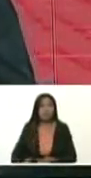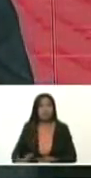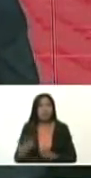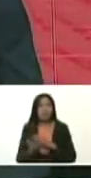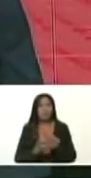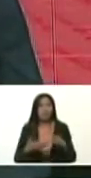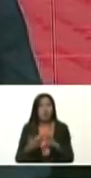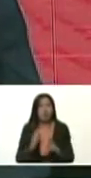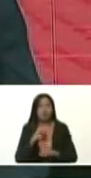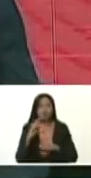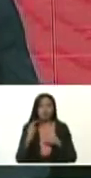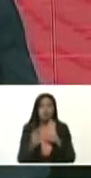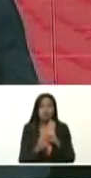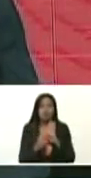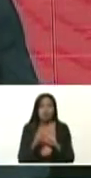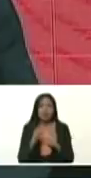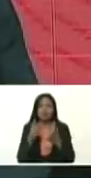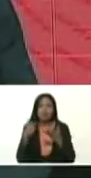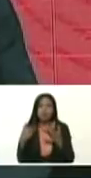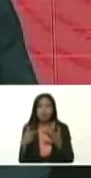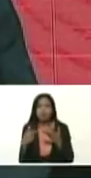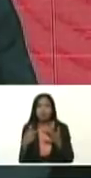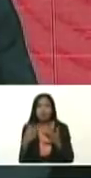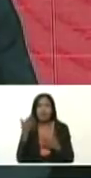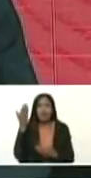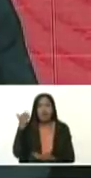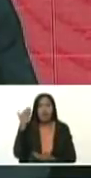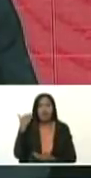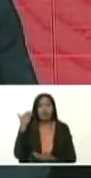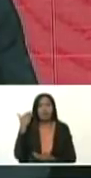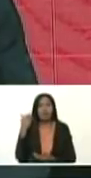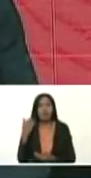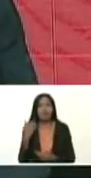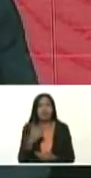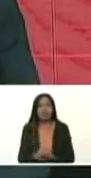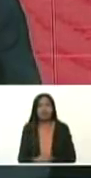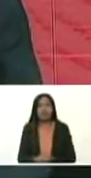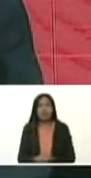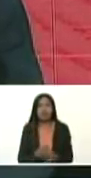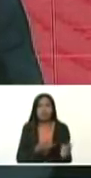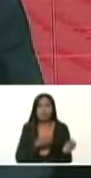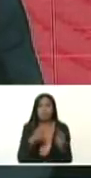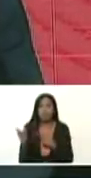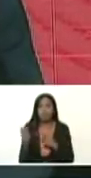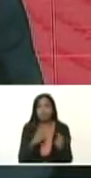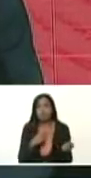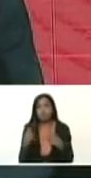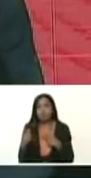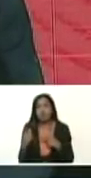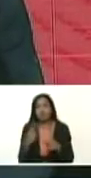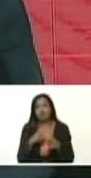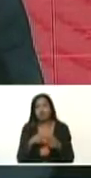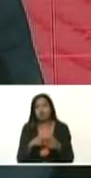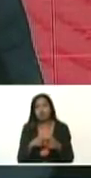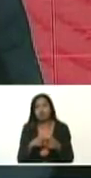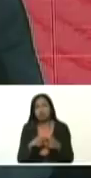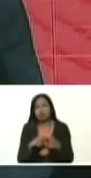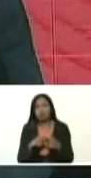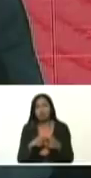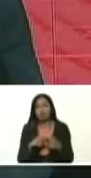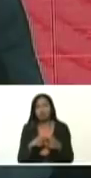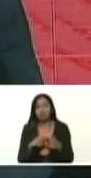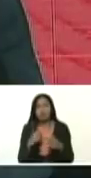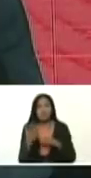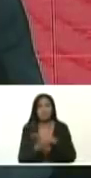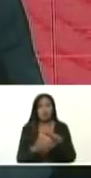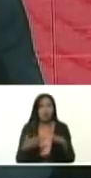problema concreto es que ese material en el pasado era un material que se importaba y producto a